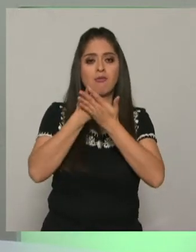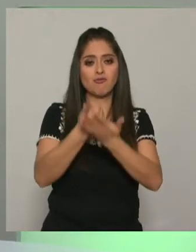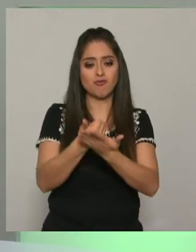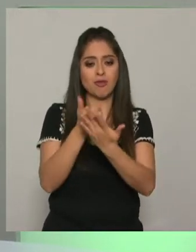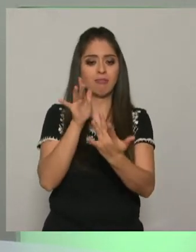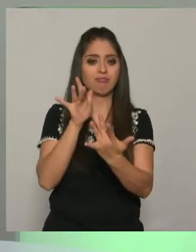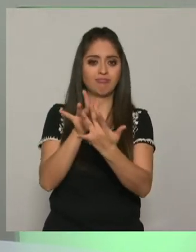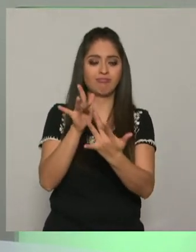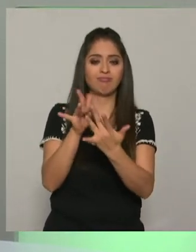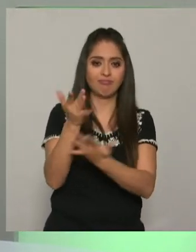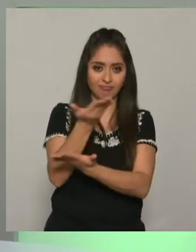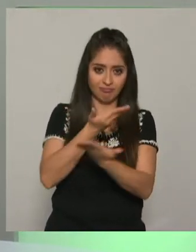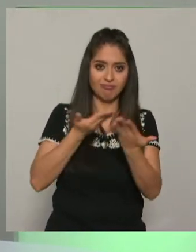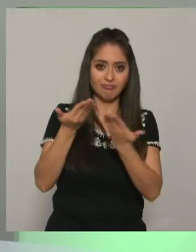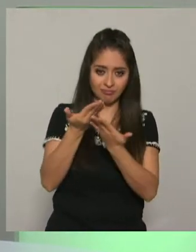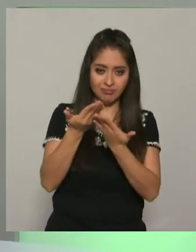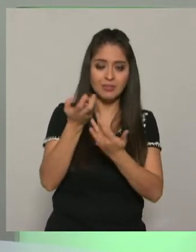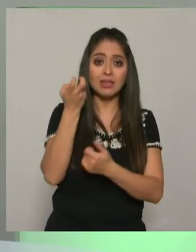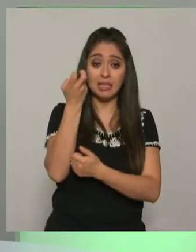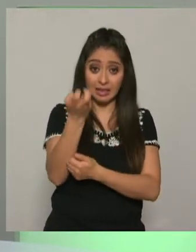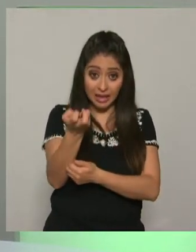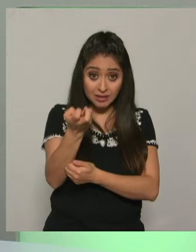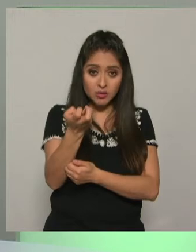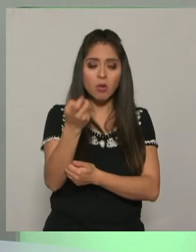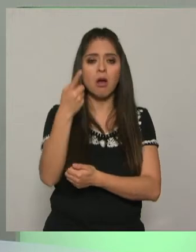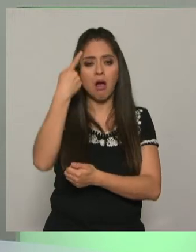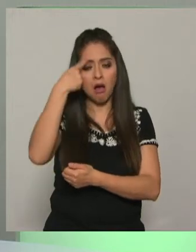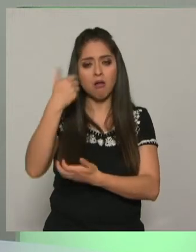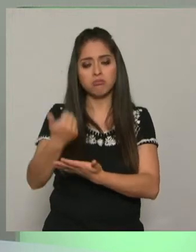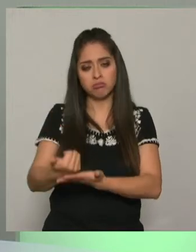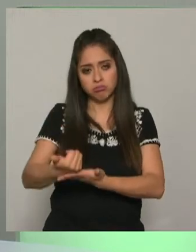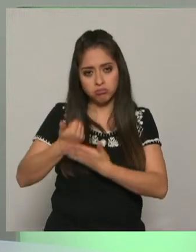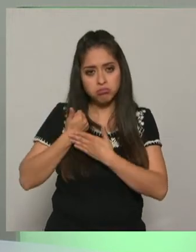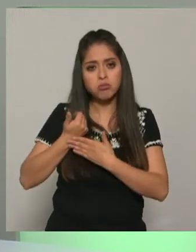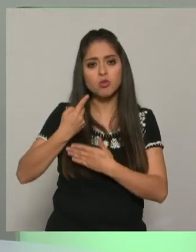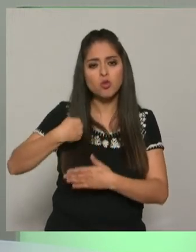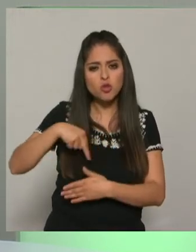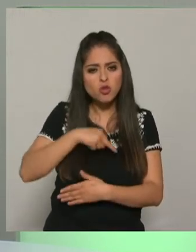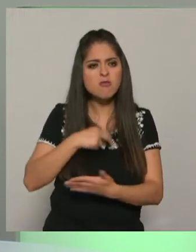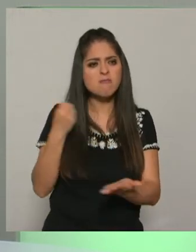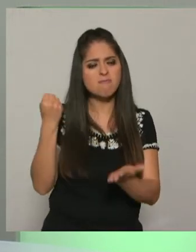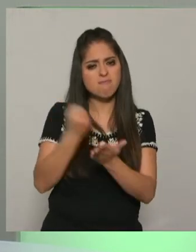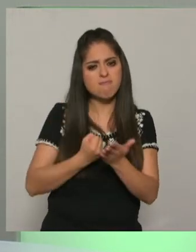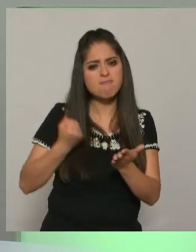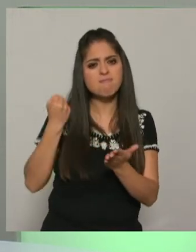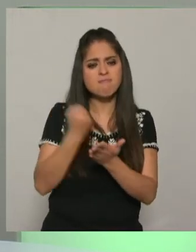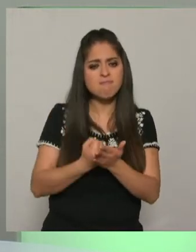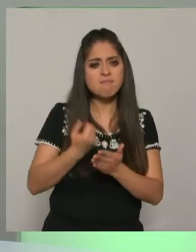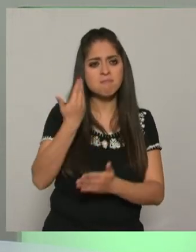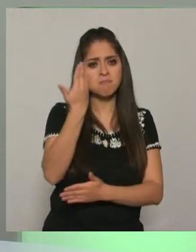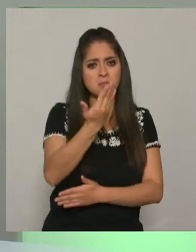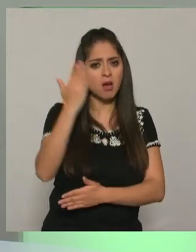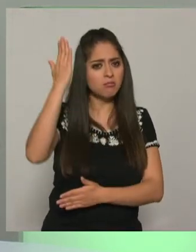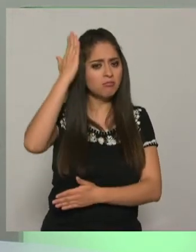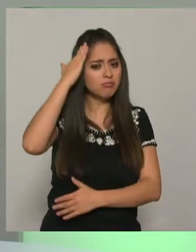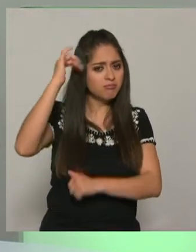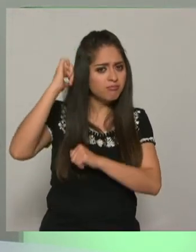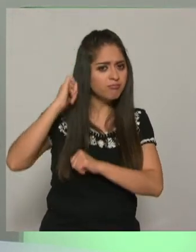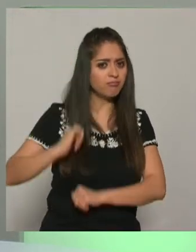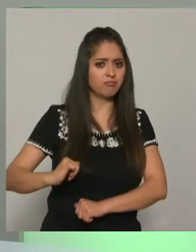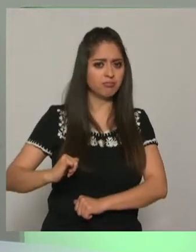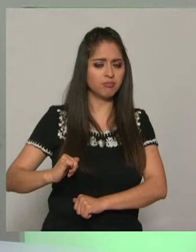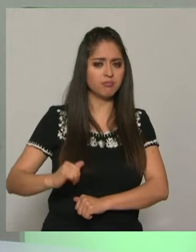red, eso es lo que realmente nos sirve para presionar también a la autoridad a